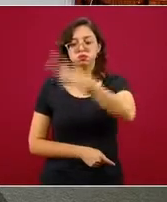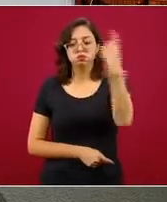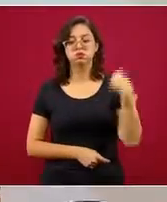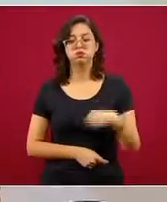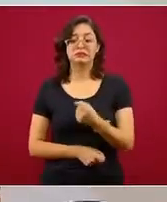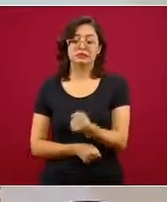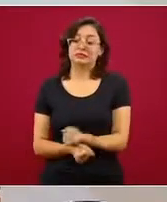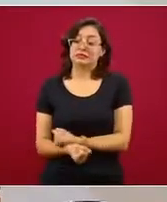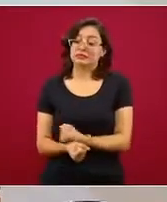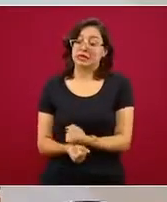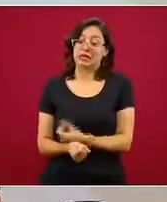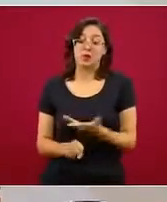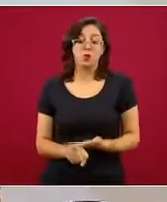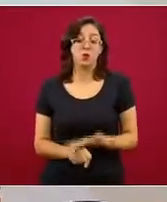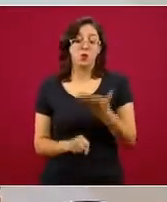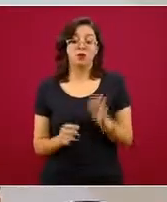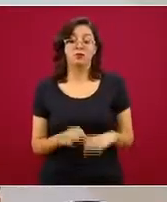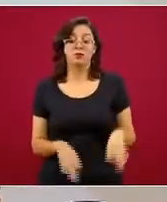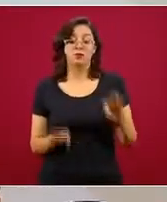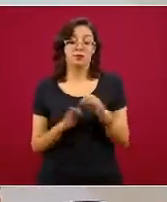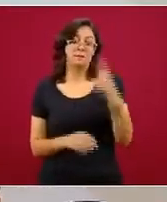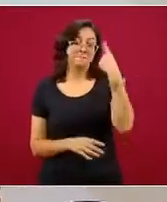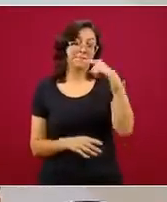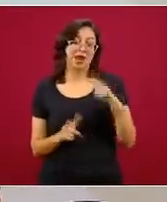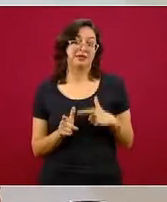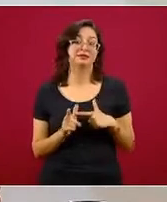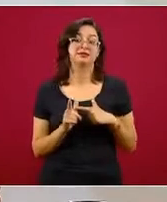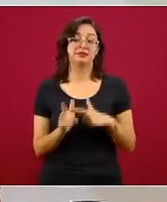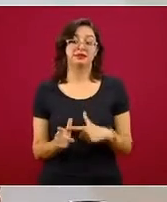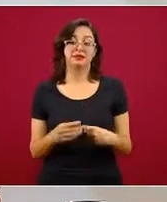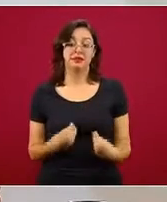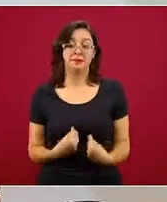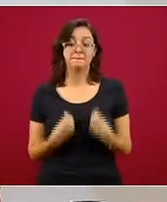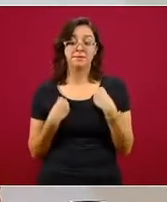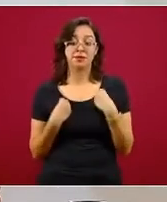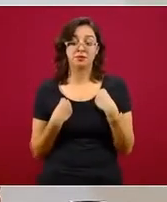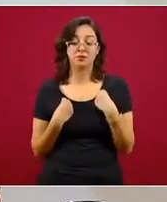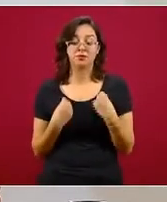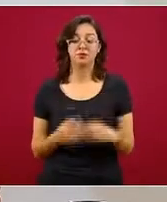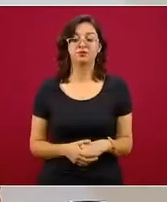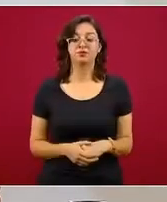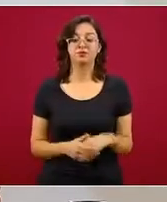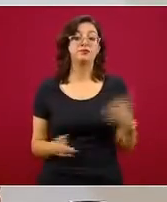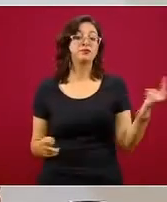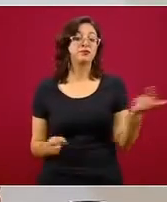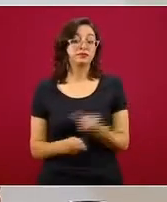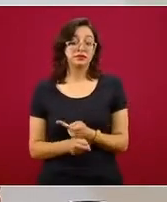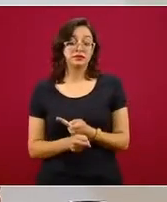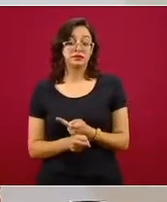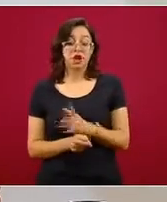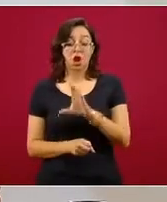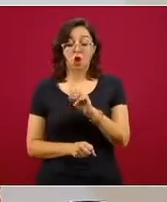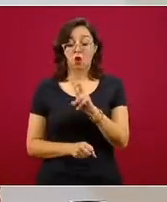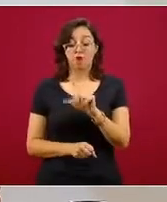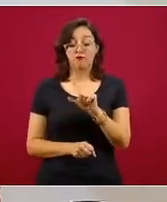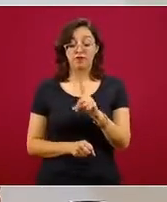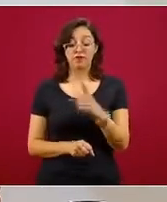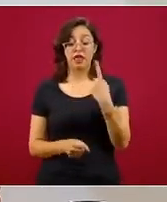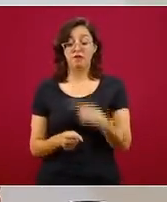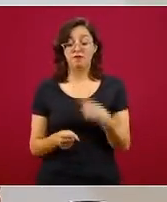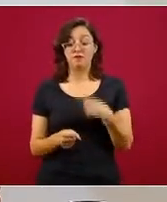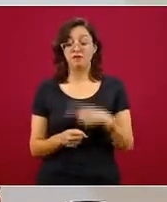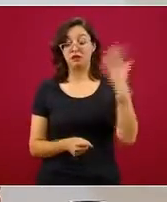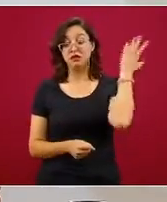sangre es fundamental para mantener la vida y la función de los órganos. Cuando COVID causa daño a los pulmones, es